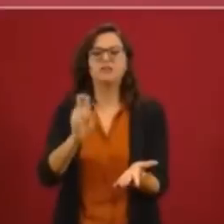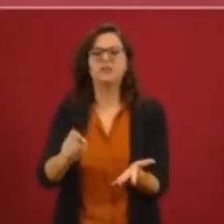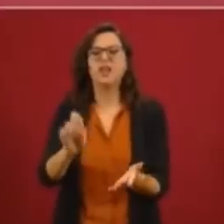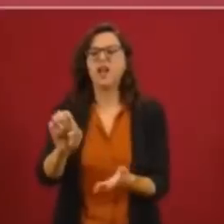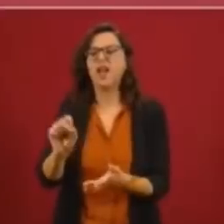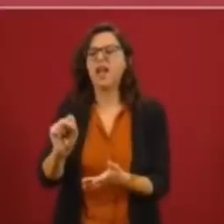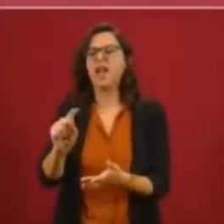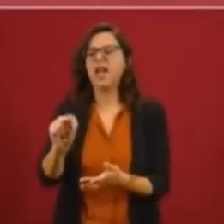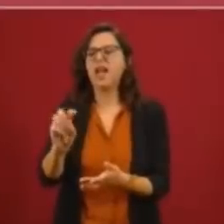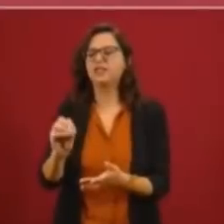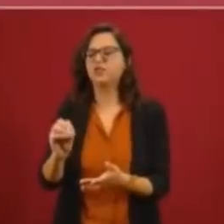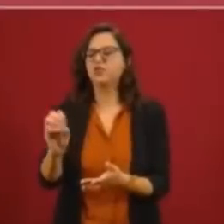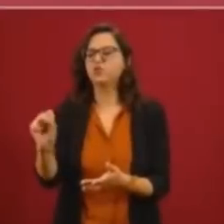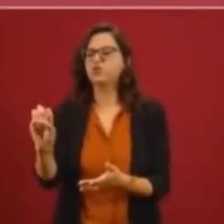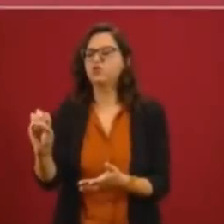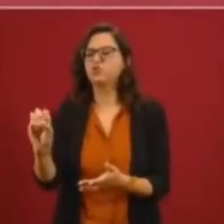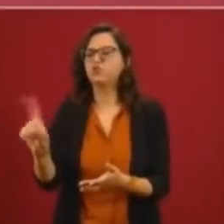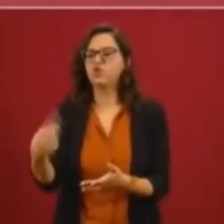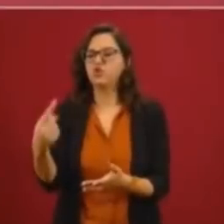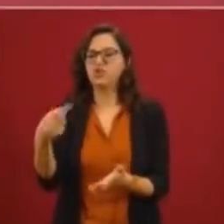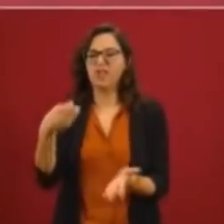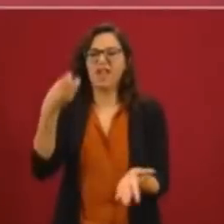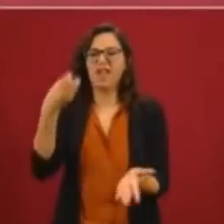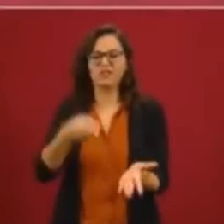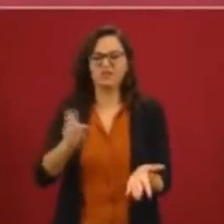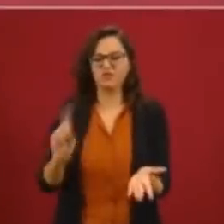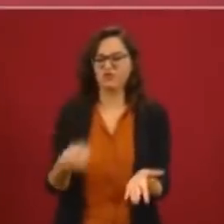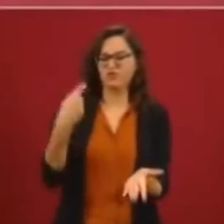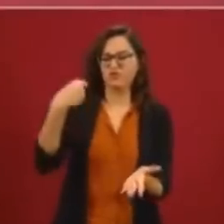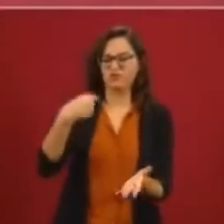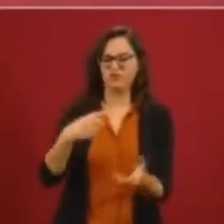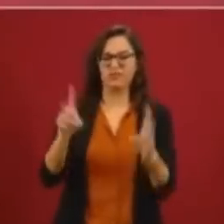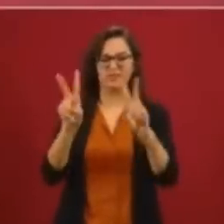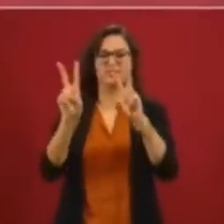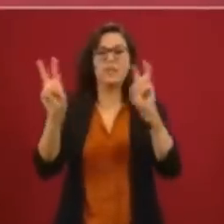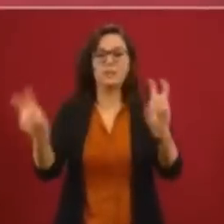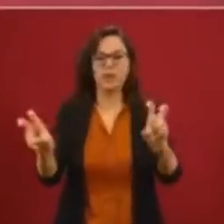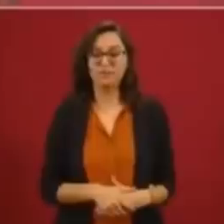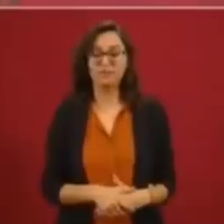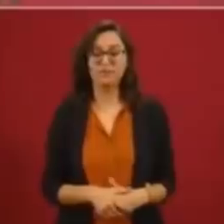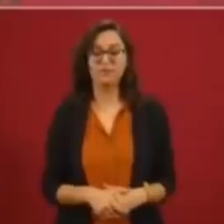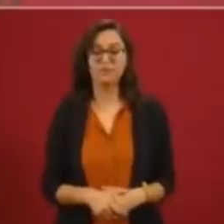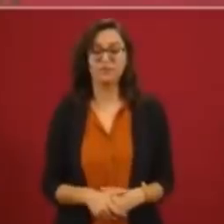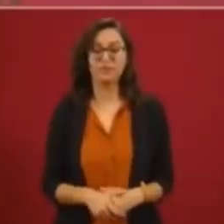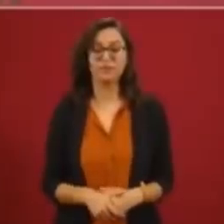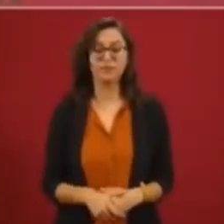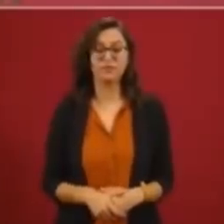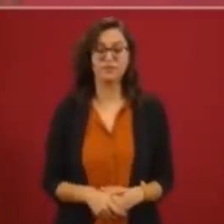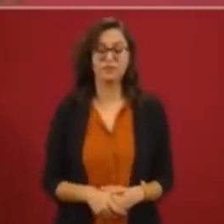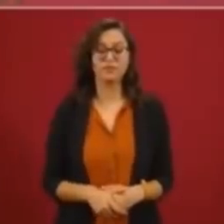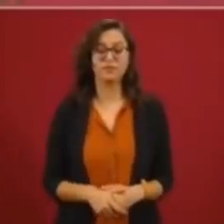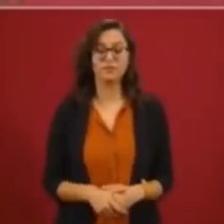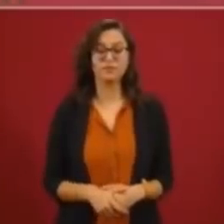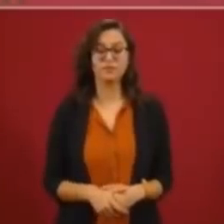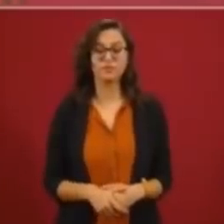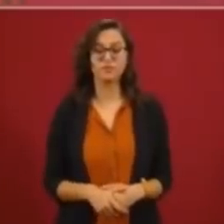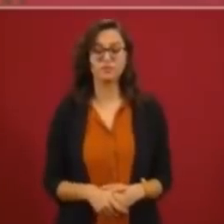ahí hablo de la planta, como también